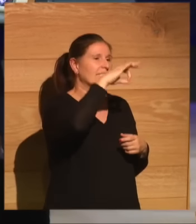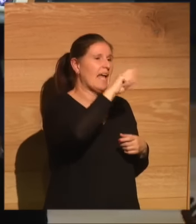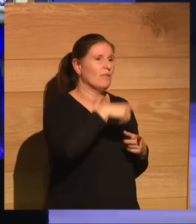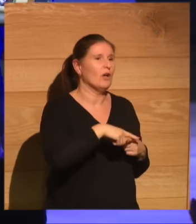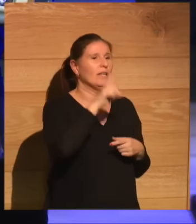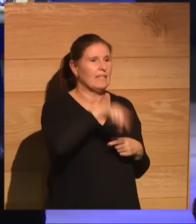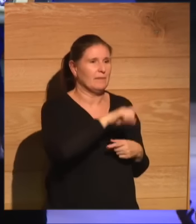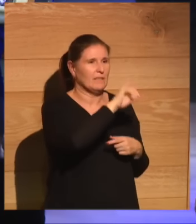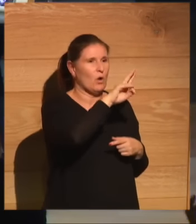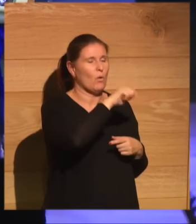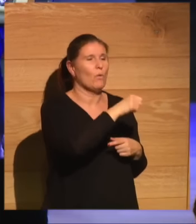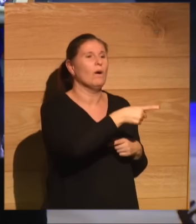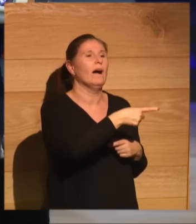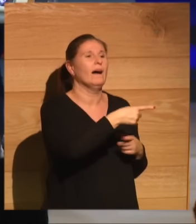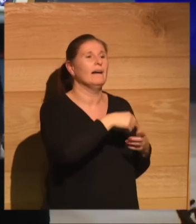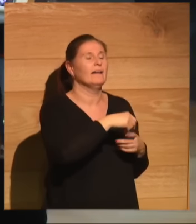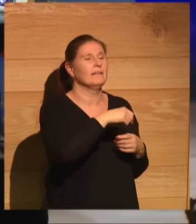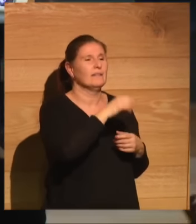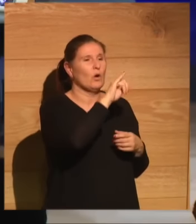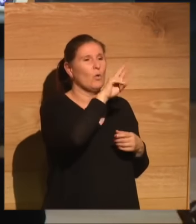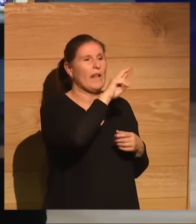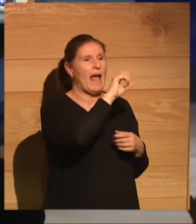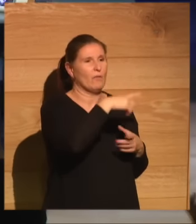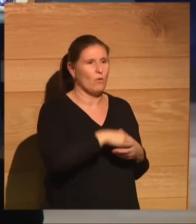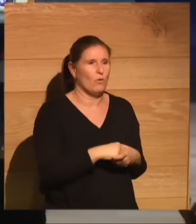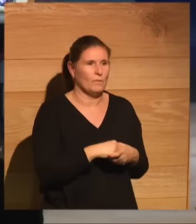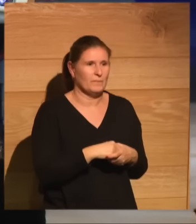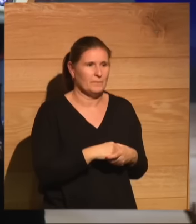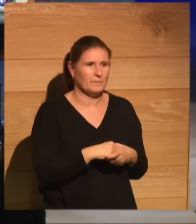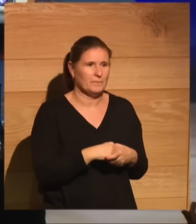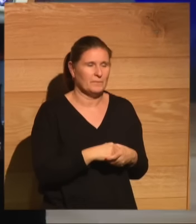Y ha estado nada menos que Juan Gómez Jurado. Y Arturo